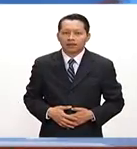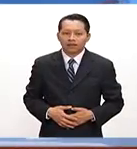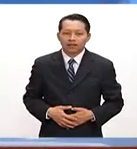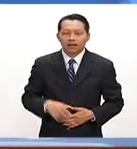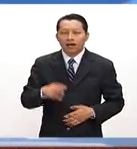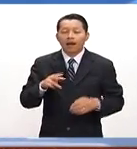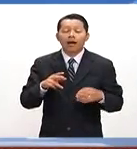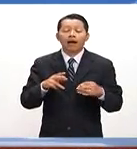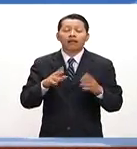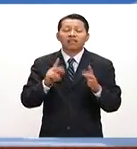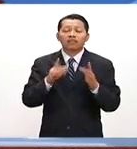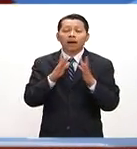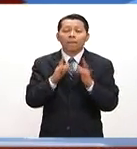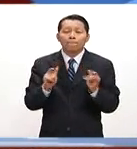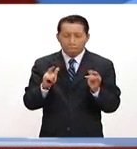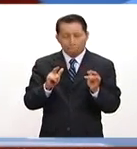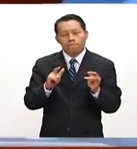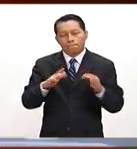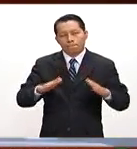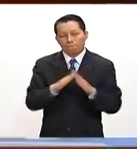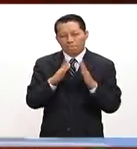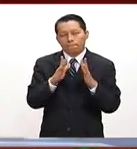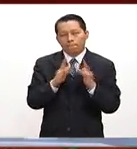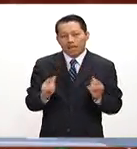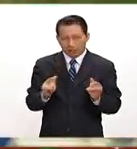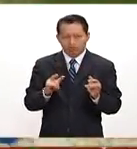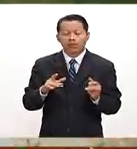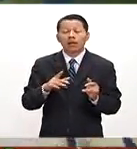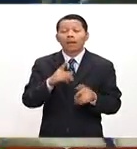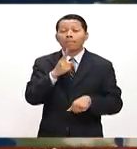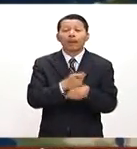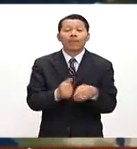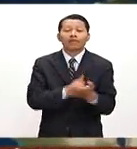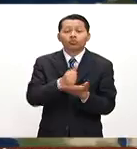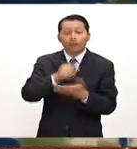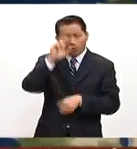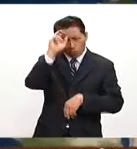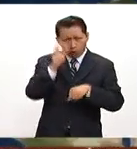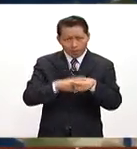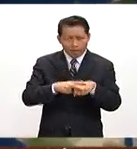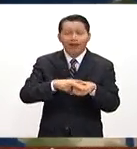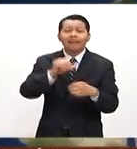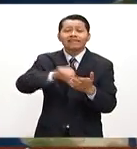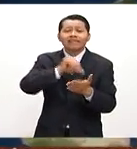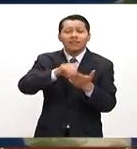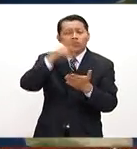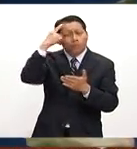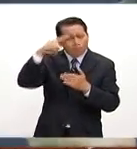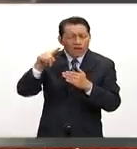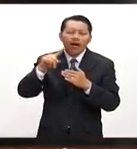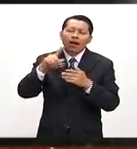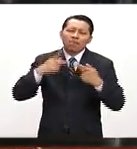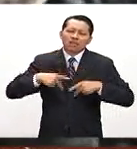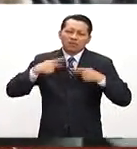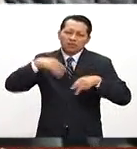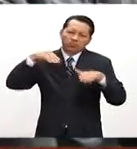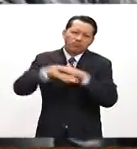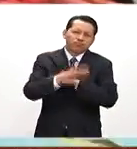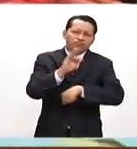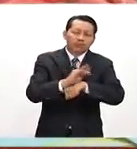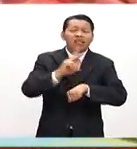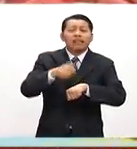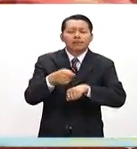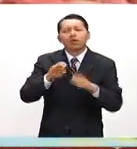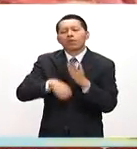París se convierte en la primera gran ciudad europea que tendrá un centro para refugiados. La medida busca desalojar a los migrantes sirios